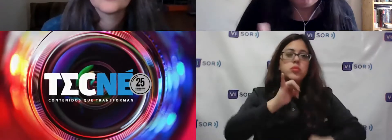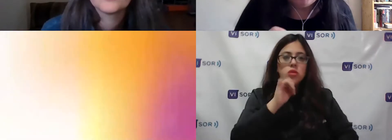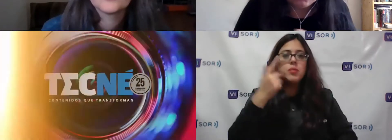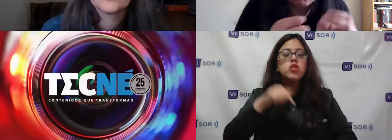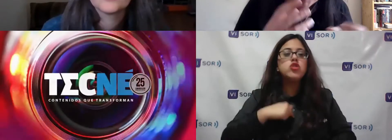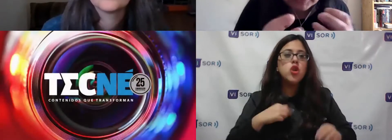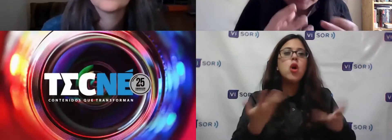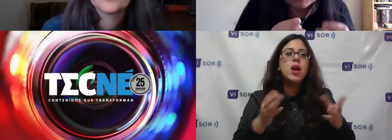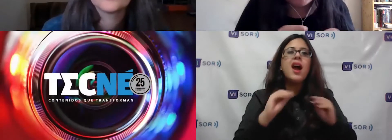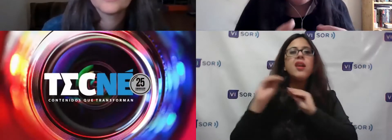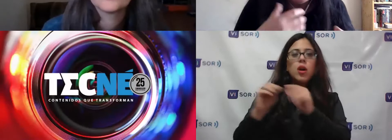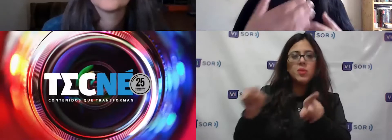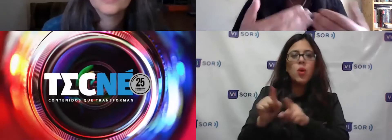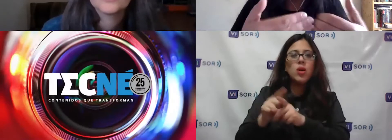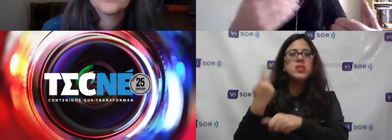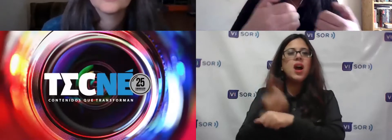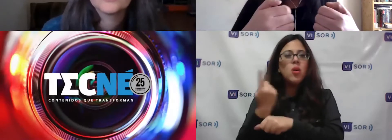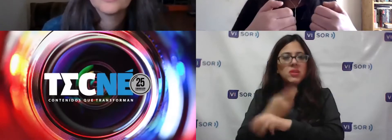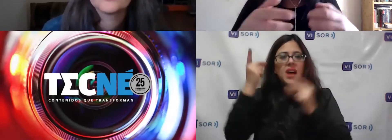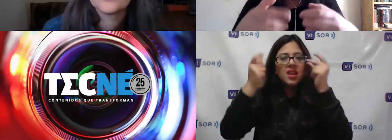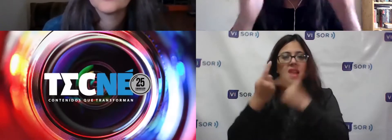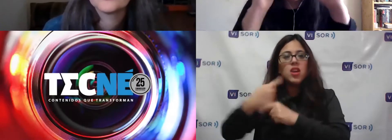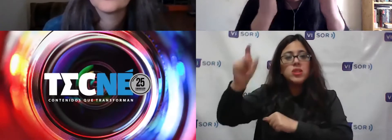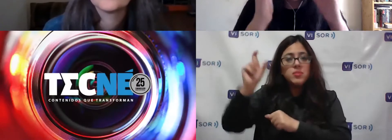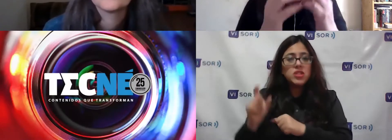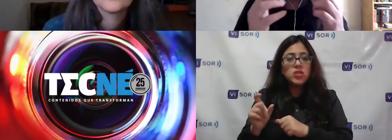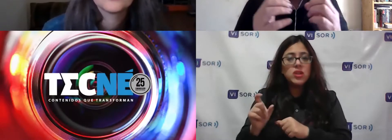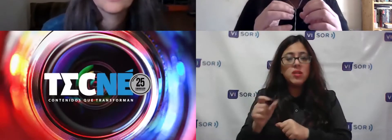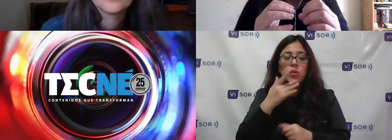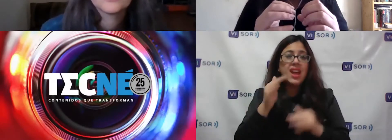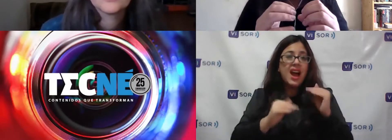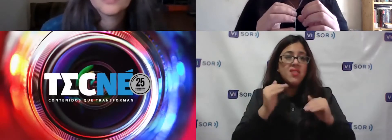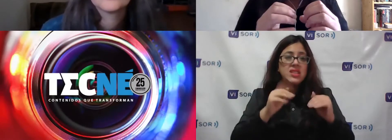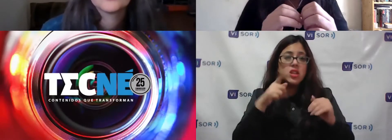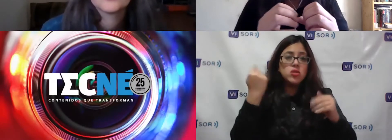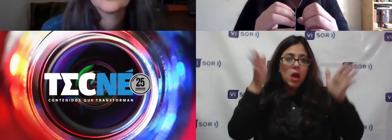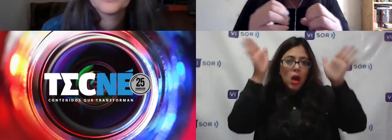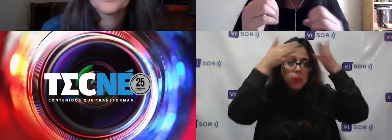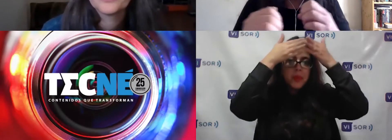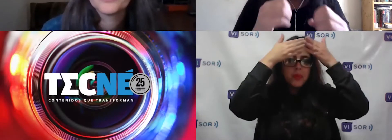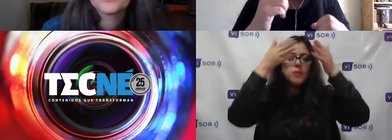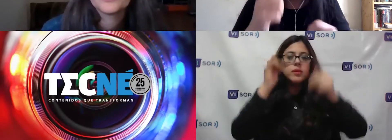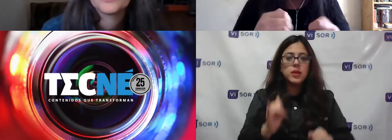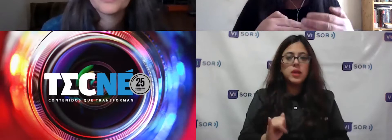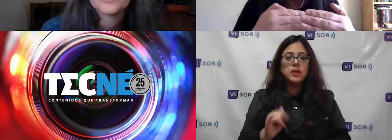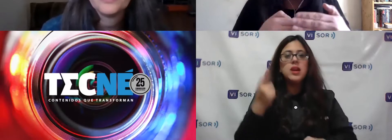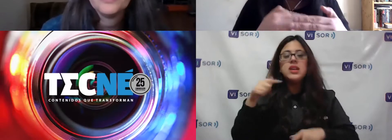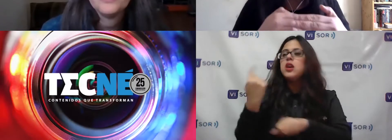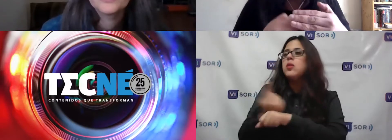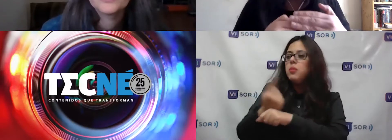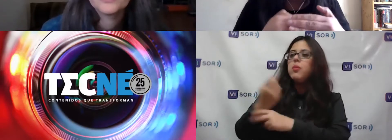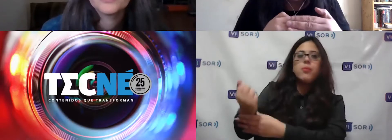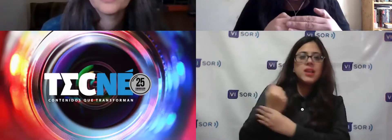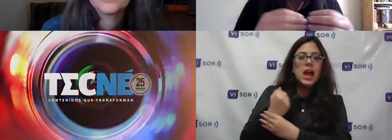igual discutirlo conversar esas ideas que alguien porque nos separa un poco sigo como directo obviamente le discuta le ayuda y que lo haga